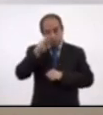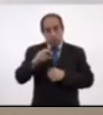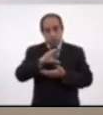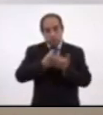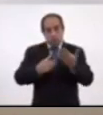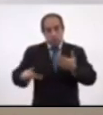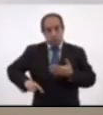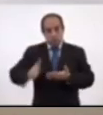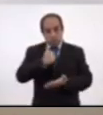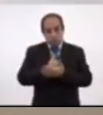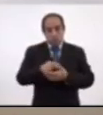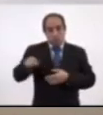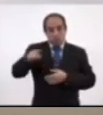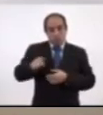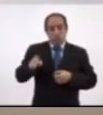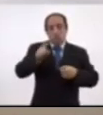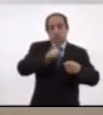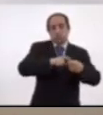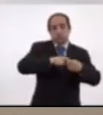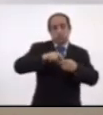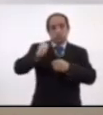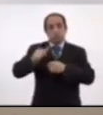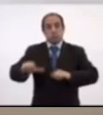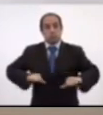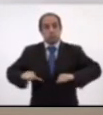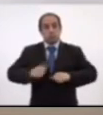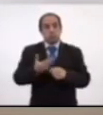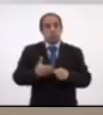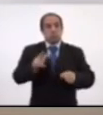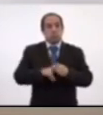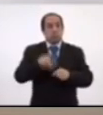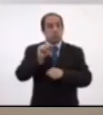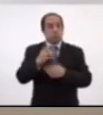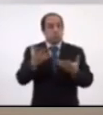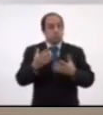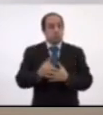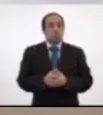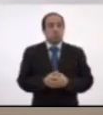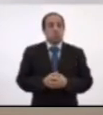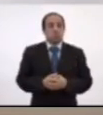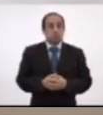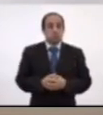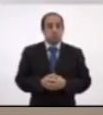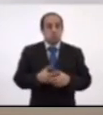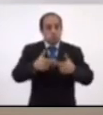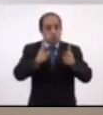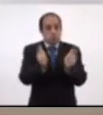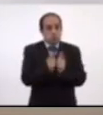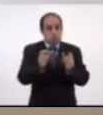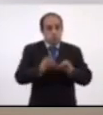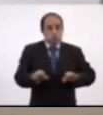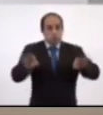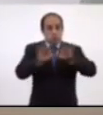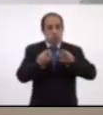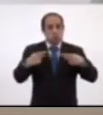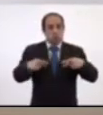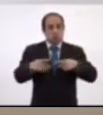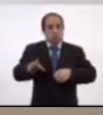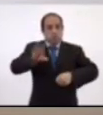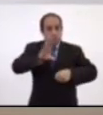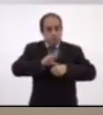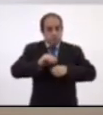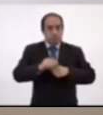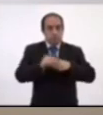Ellos se van a incorporar a otras actividades hospitalarias y también van a ser pues un grupo importante de personas que nos va a